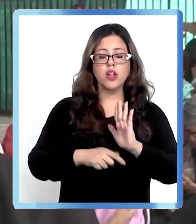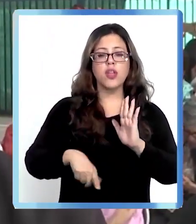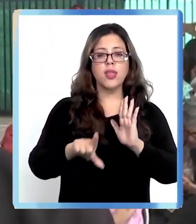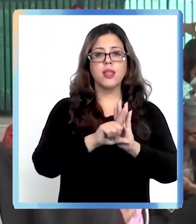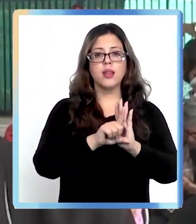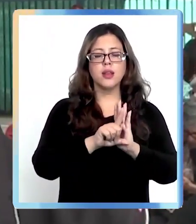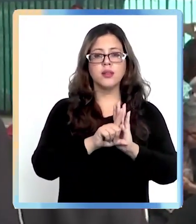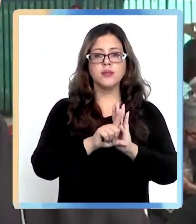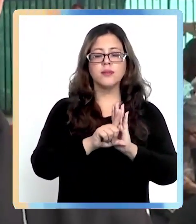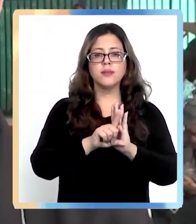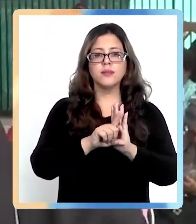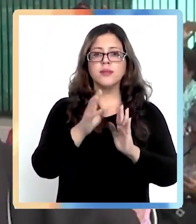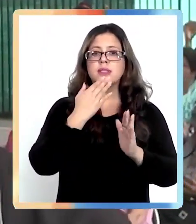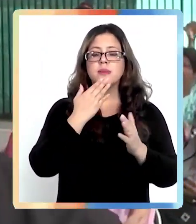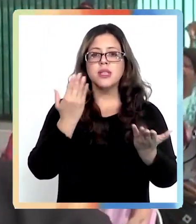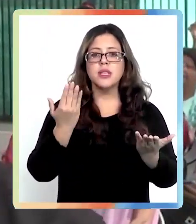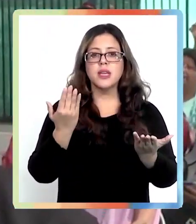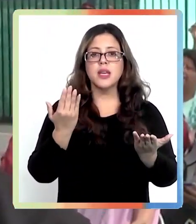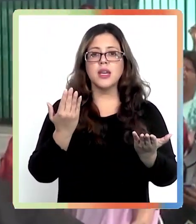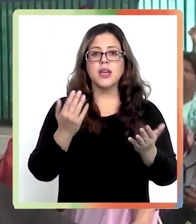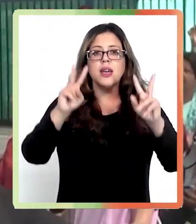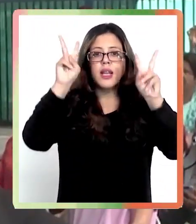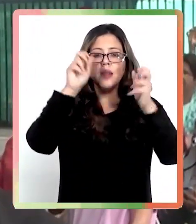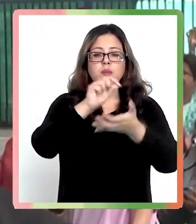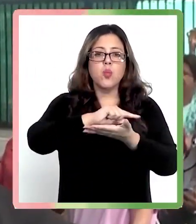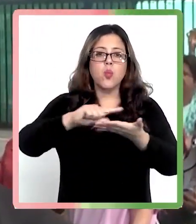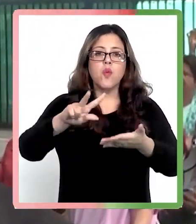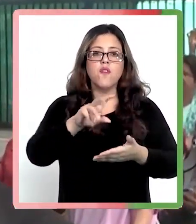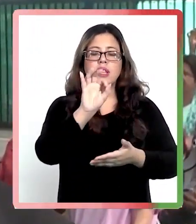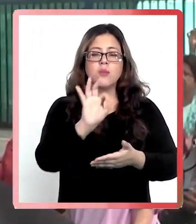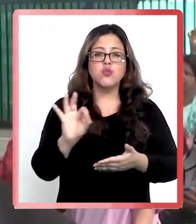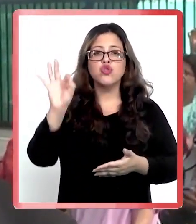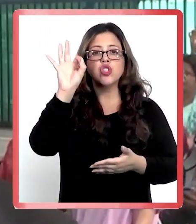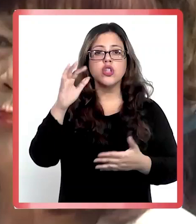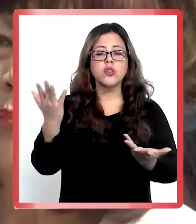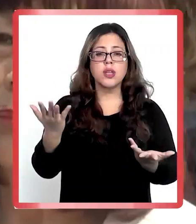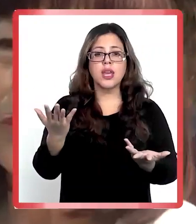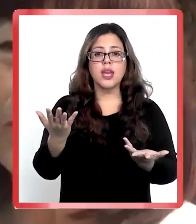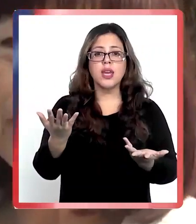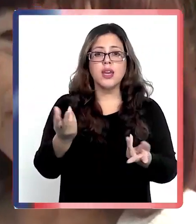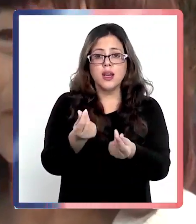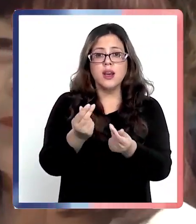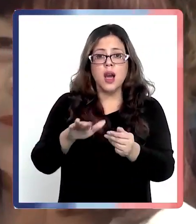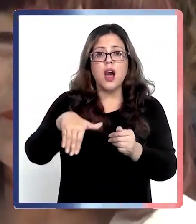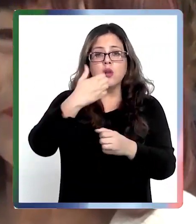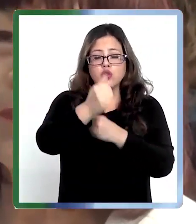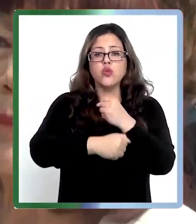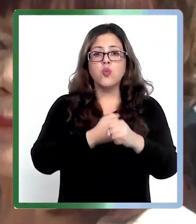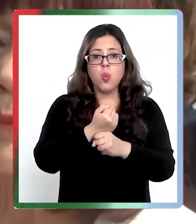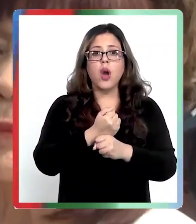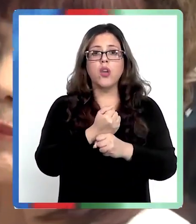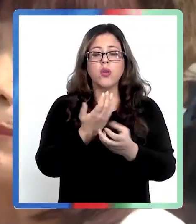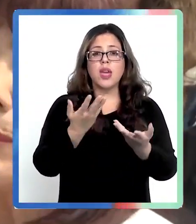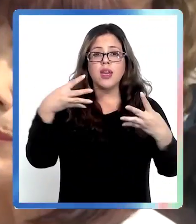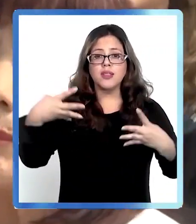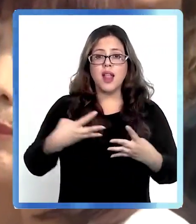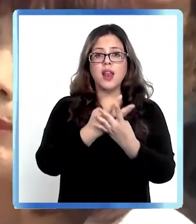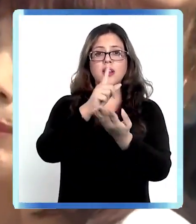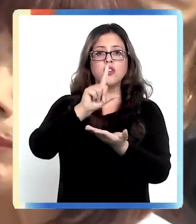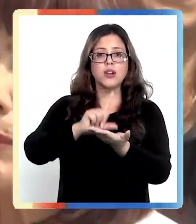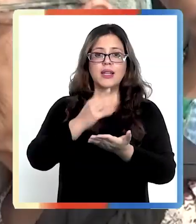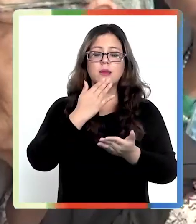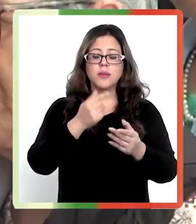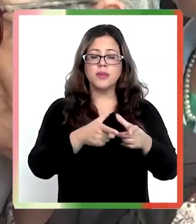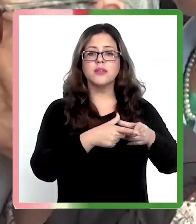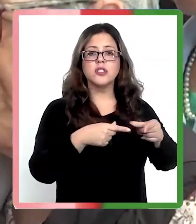proyecto de ley. Y como última instancia, el aumento en un 20% de los recursos para el próximo año, aumentar toda la red